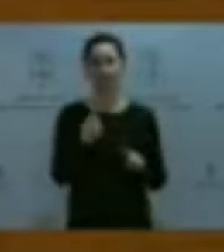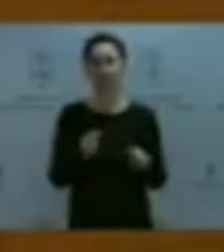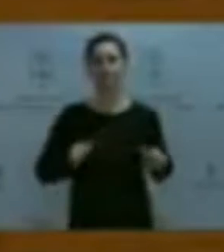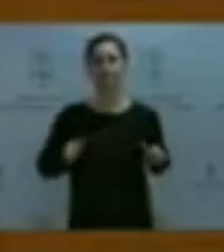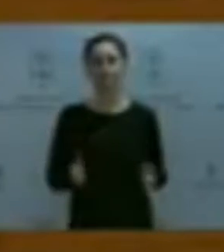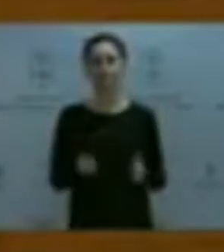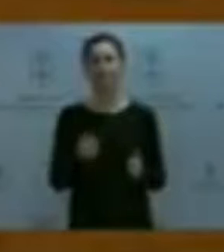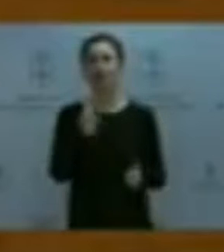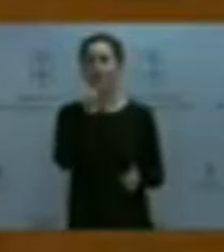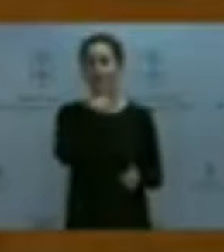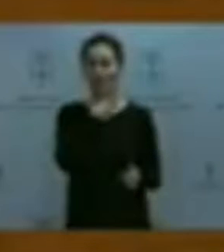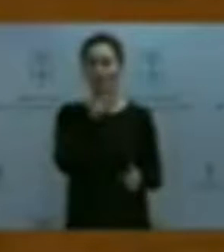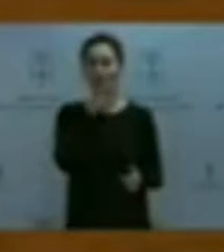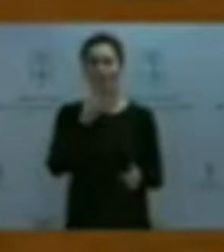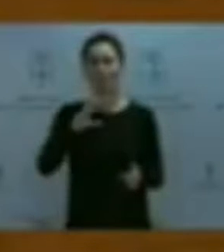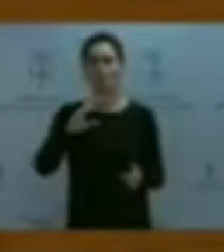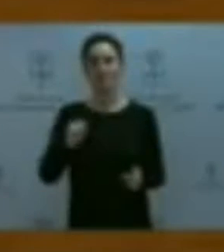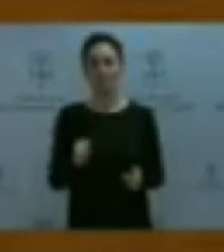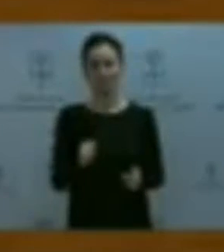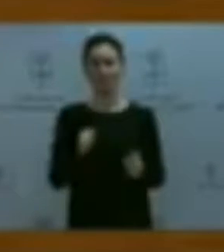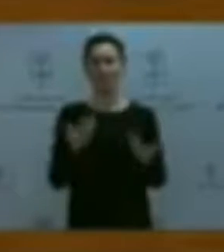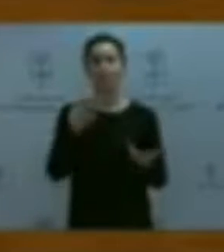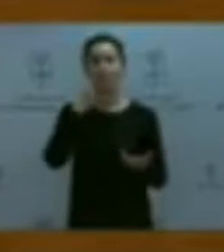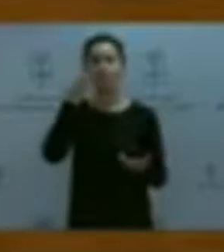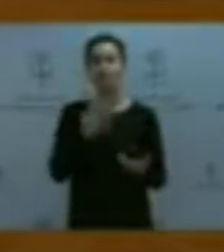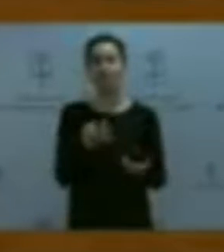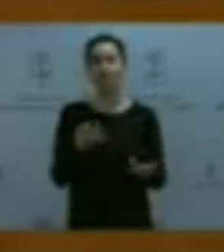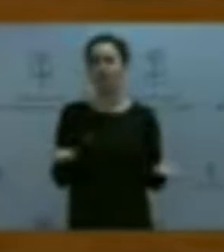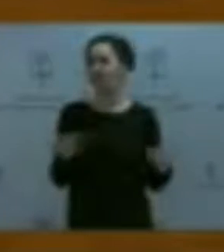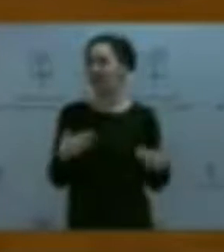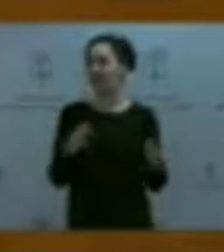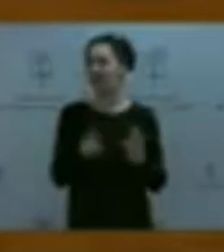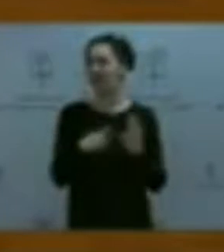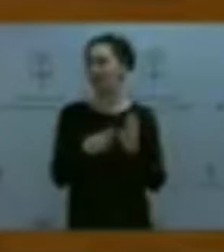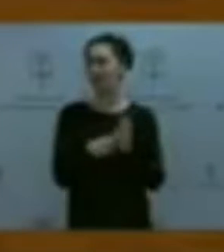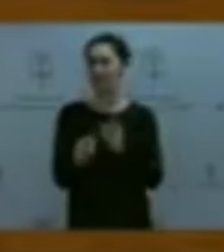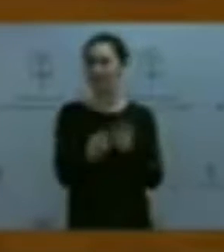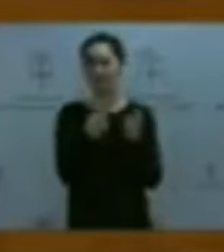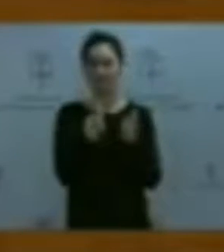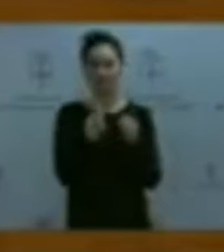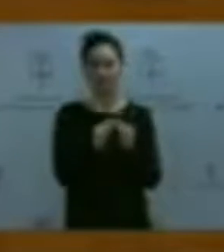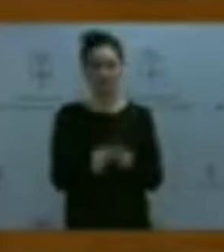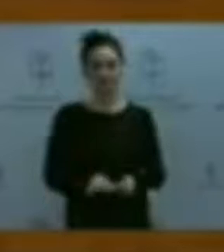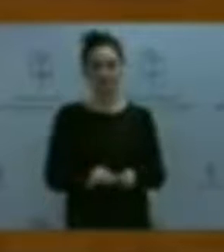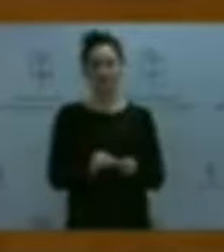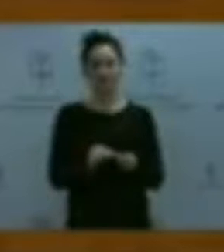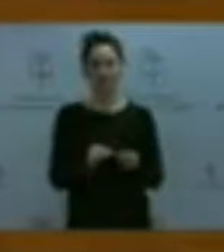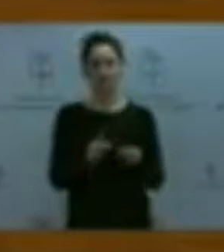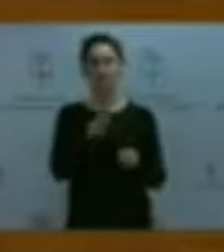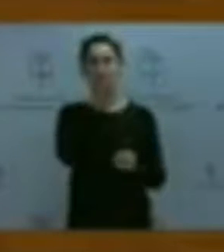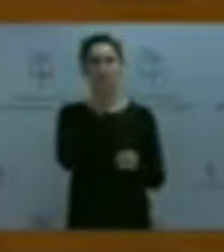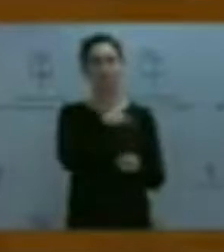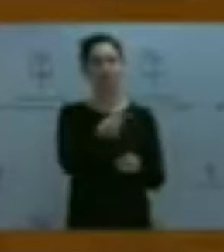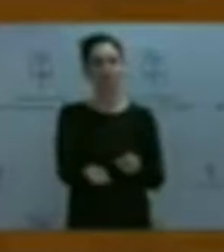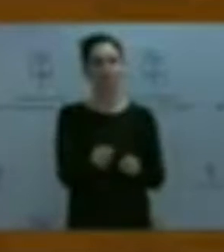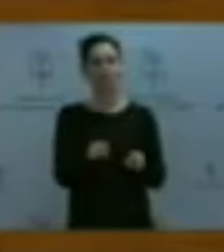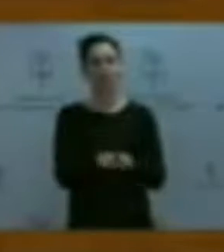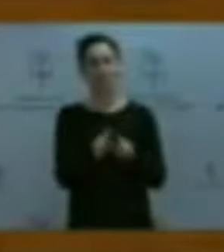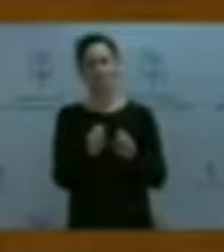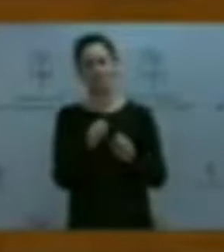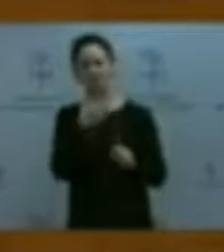respuestas veraces y completas, sin que nos omitan datos. Yo no sé si es por su dejadez, su falta de gestión, pero el